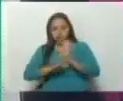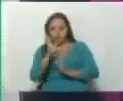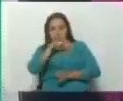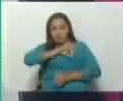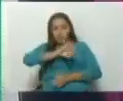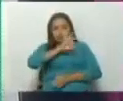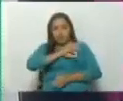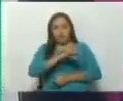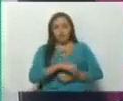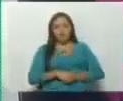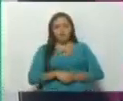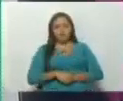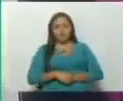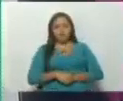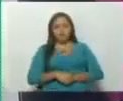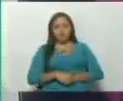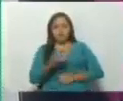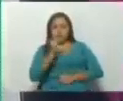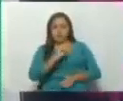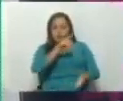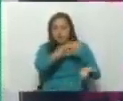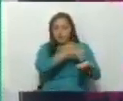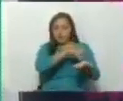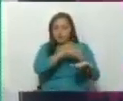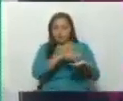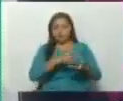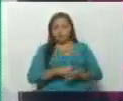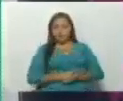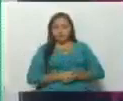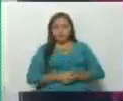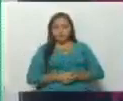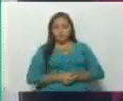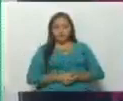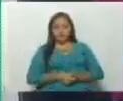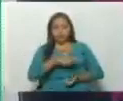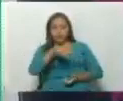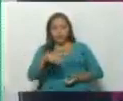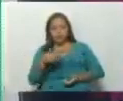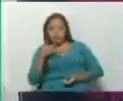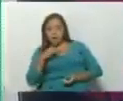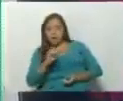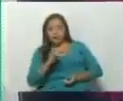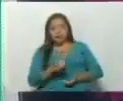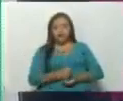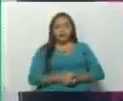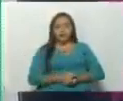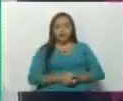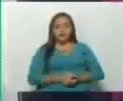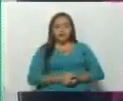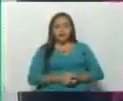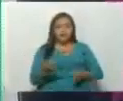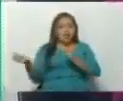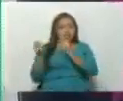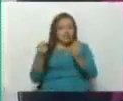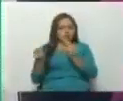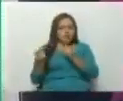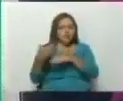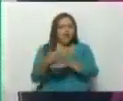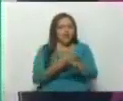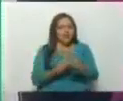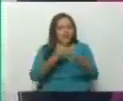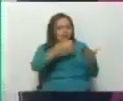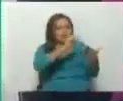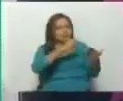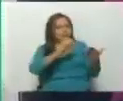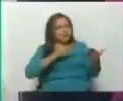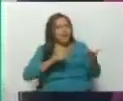social, que también tuvieron participación. Y bueno, tuvimos ya una plenaria para revisar artículo por